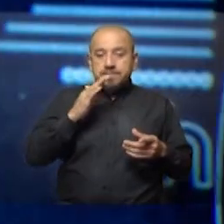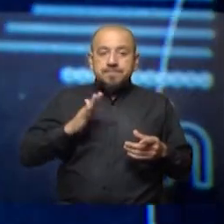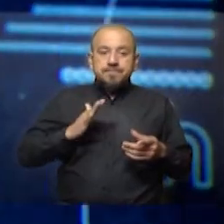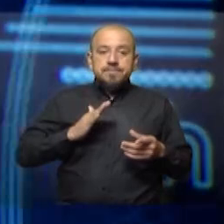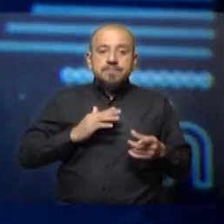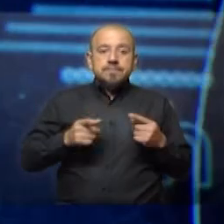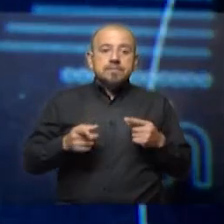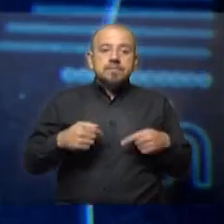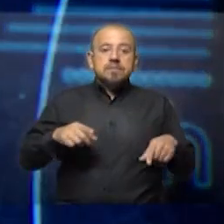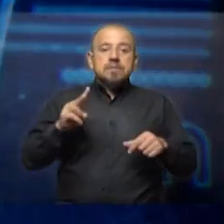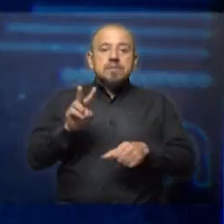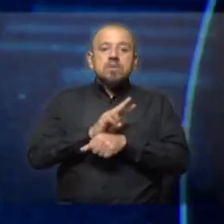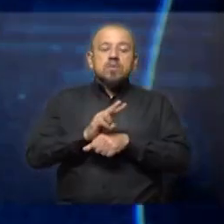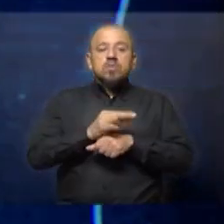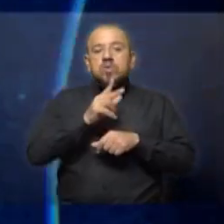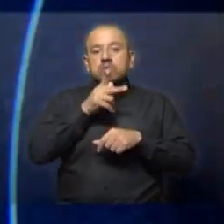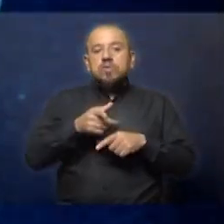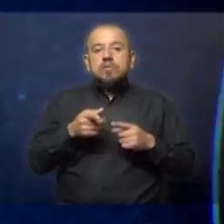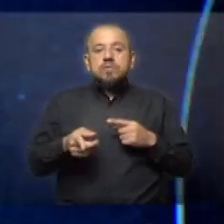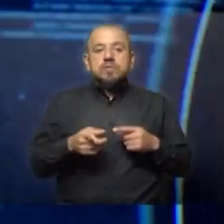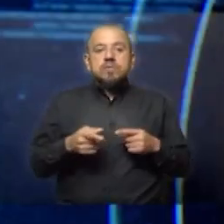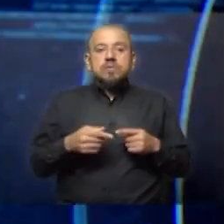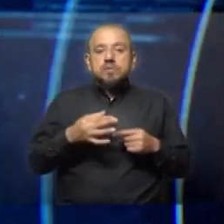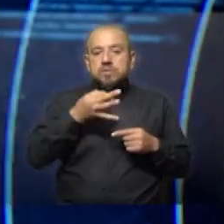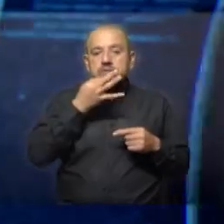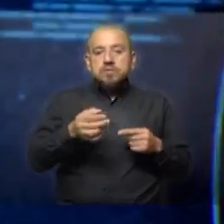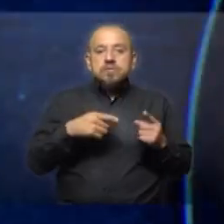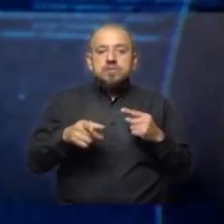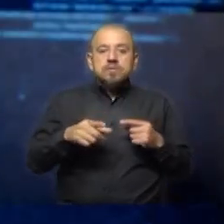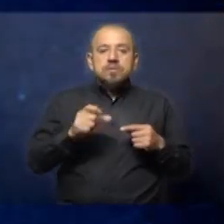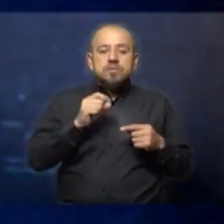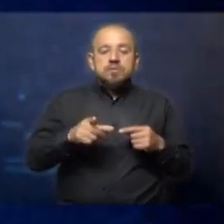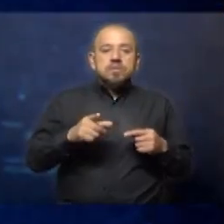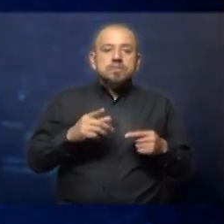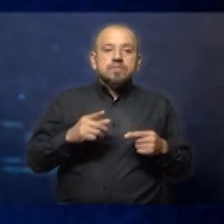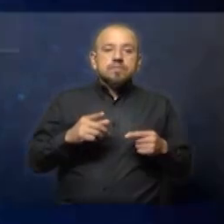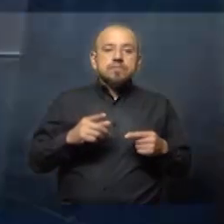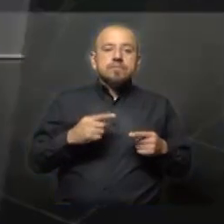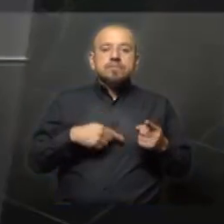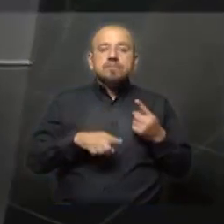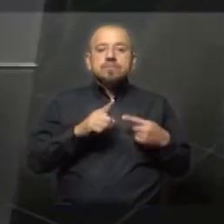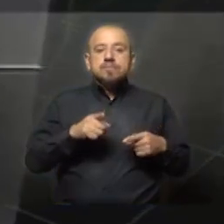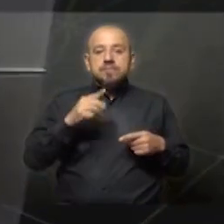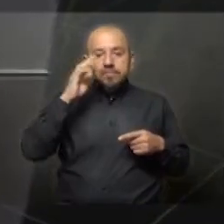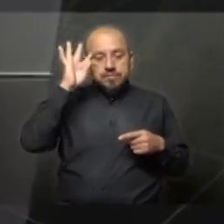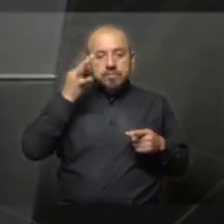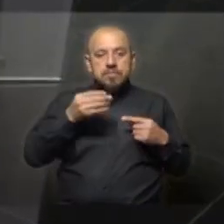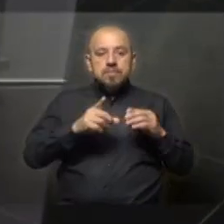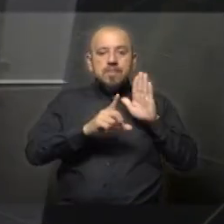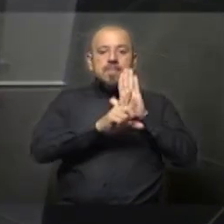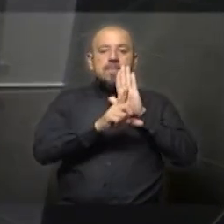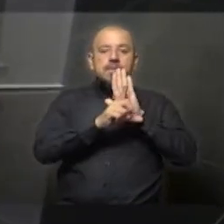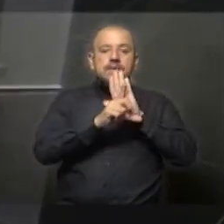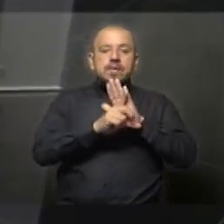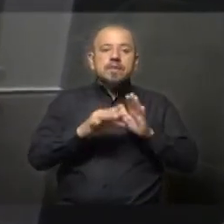y de la maternidad y del pueblo de los hijos y de lo que llaman las cargas propias del género Pero él cree que la ley tiene que contemplar